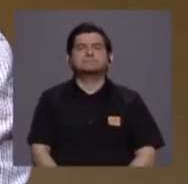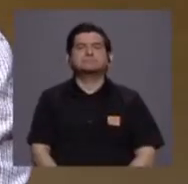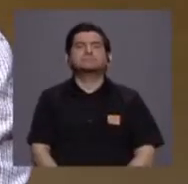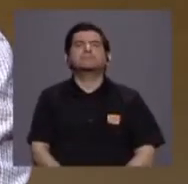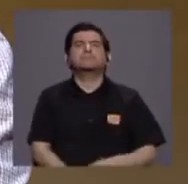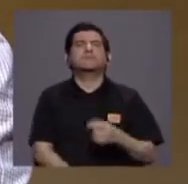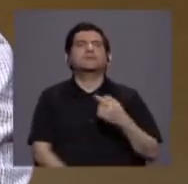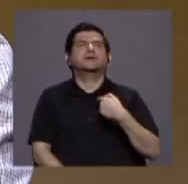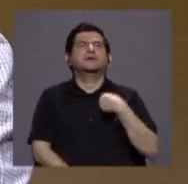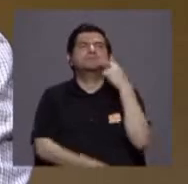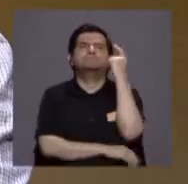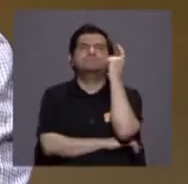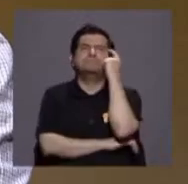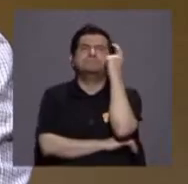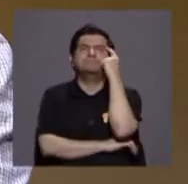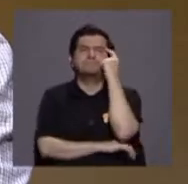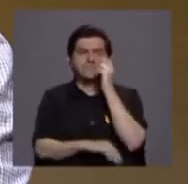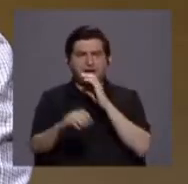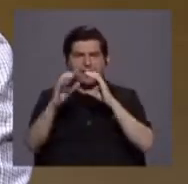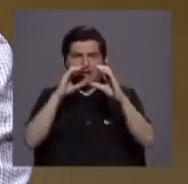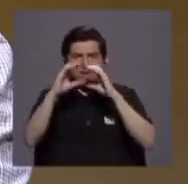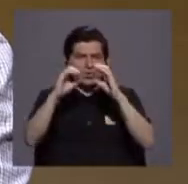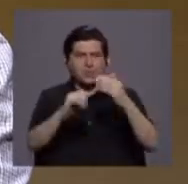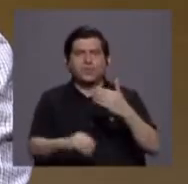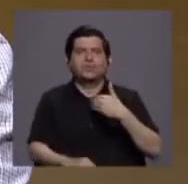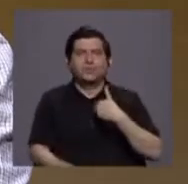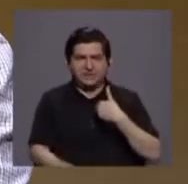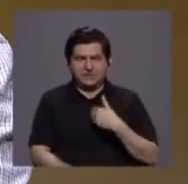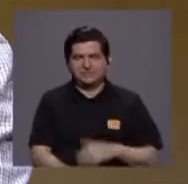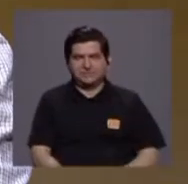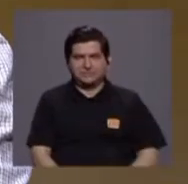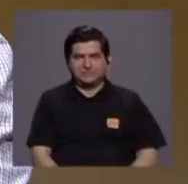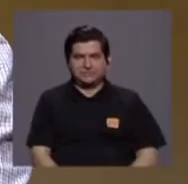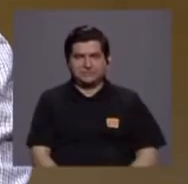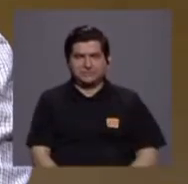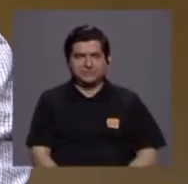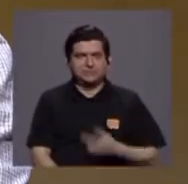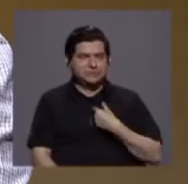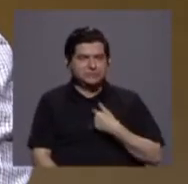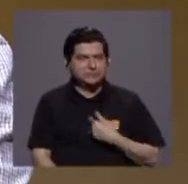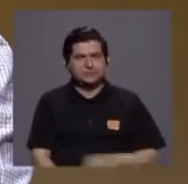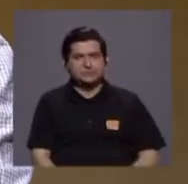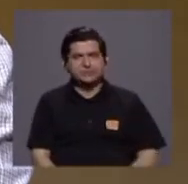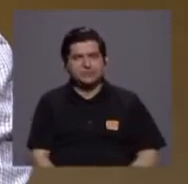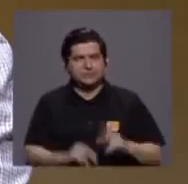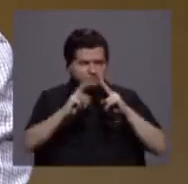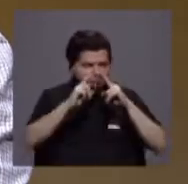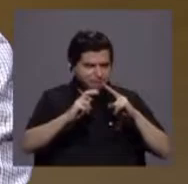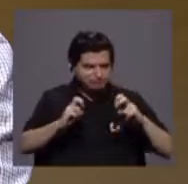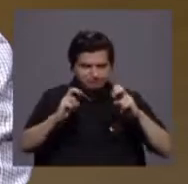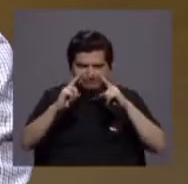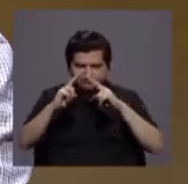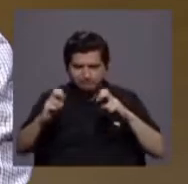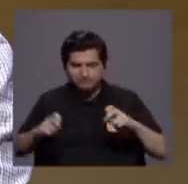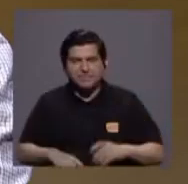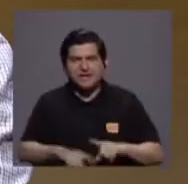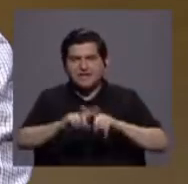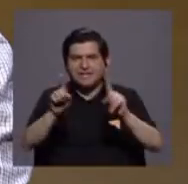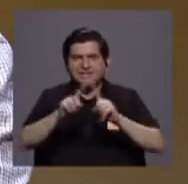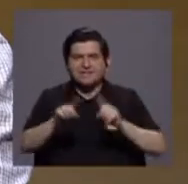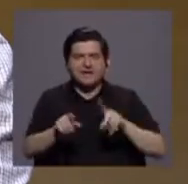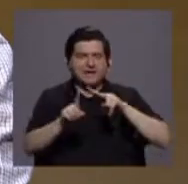pensando un poco en la conversación que íbamos a tener y revisando las